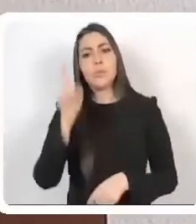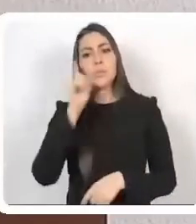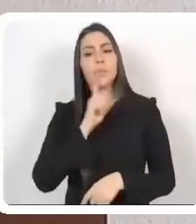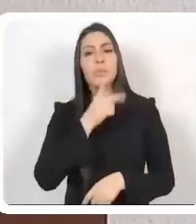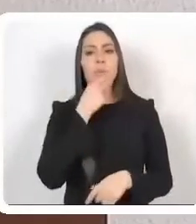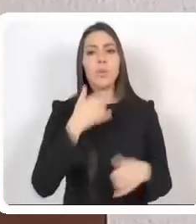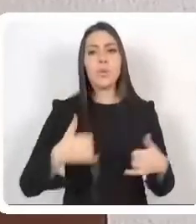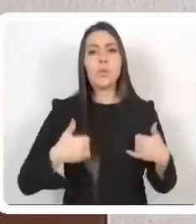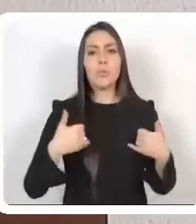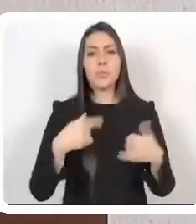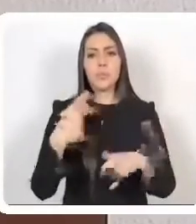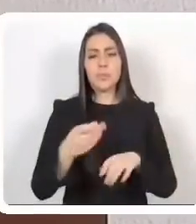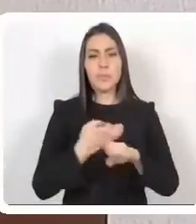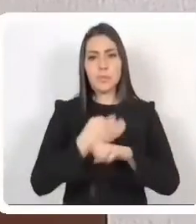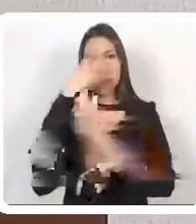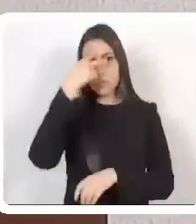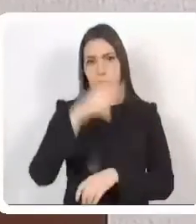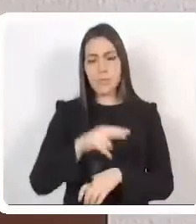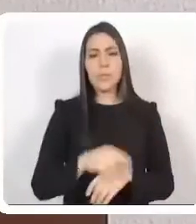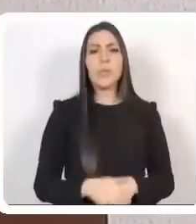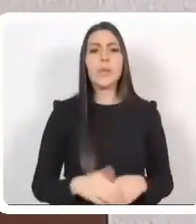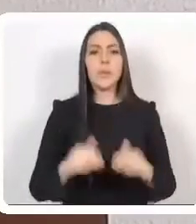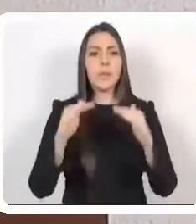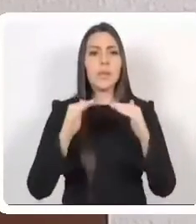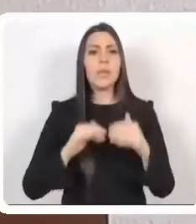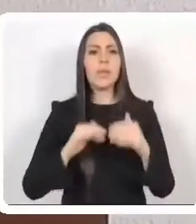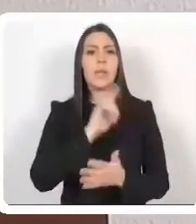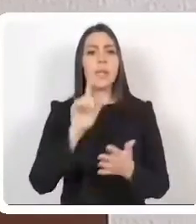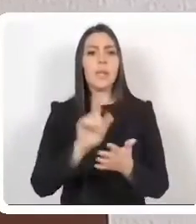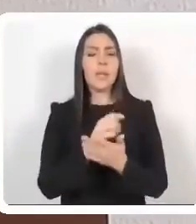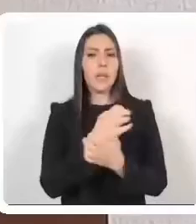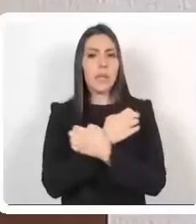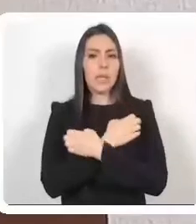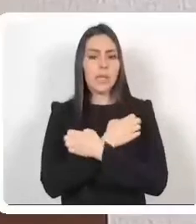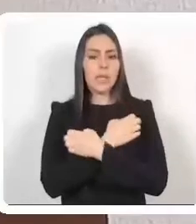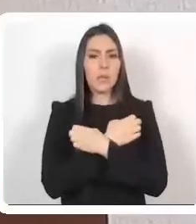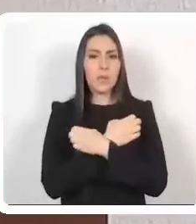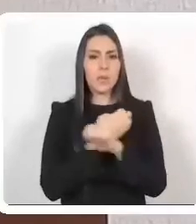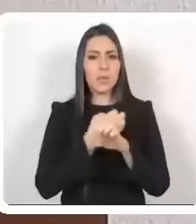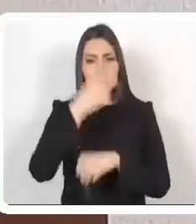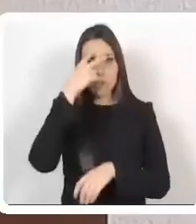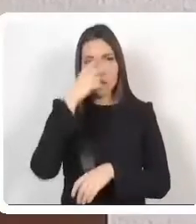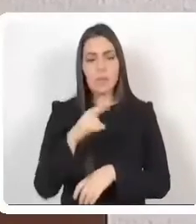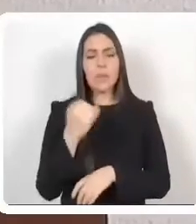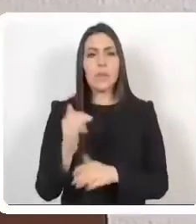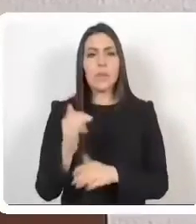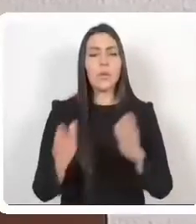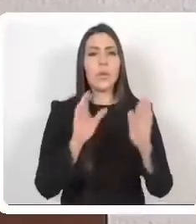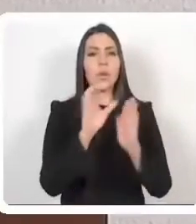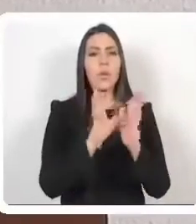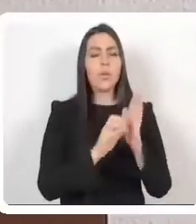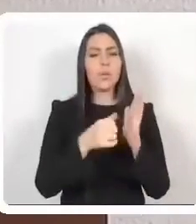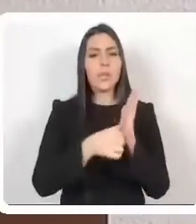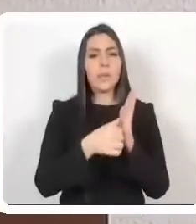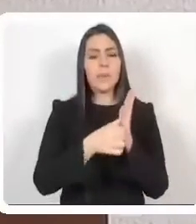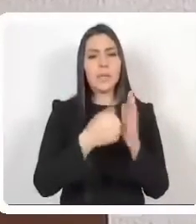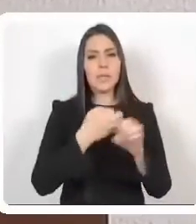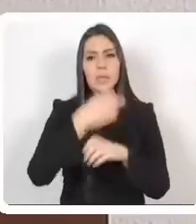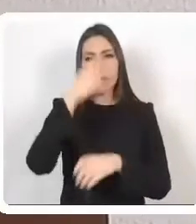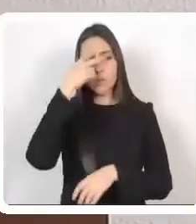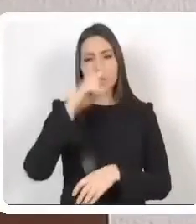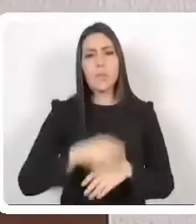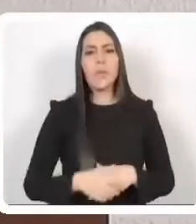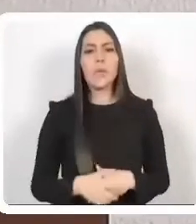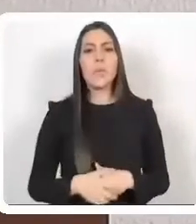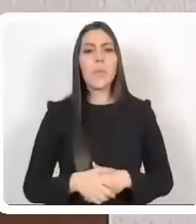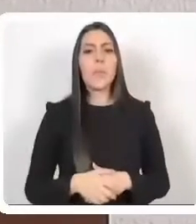Adolescentes del Estado de México, de la Ley de Educación del Estado de México y del Código Civil del Estado de México, presentada por